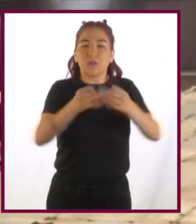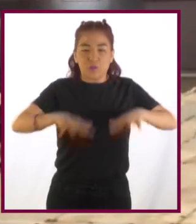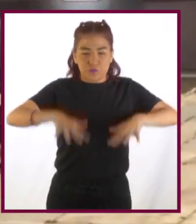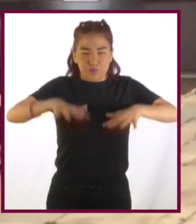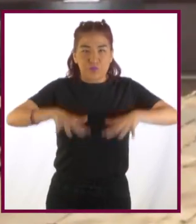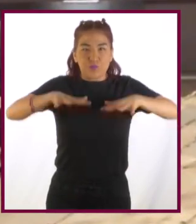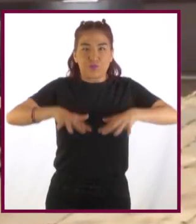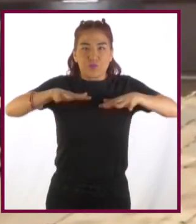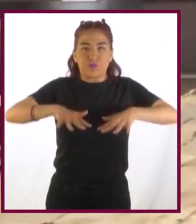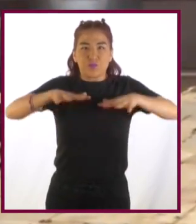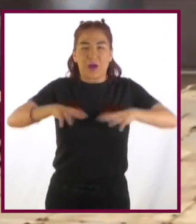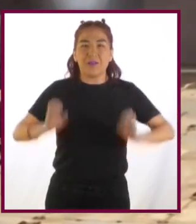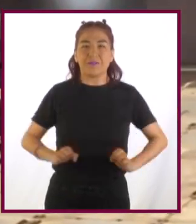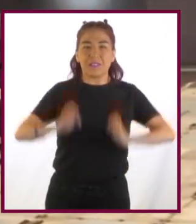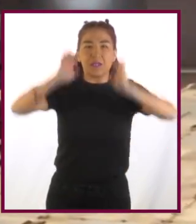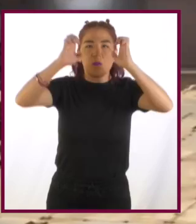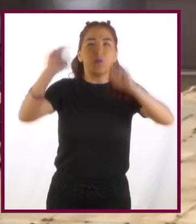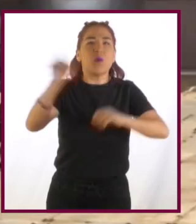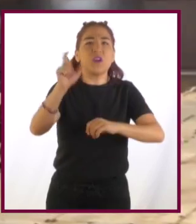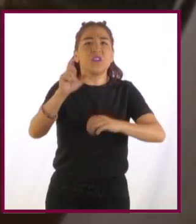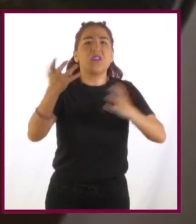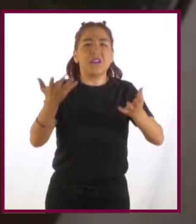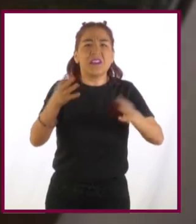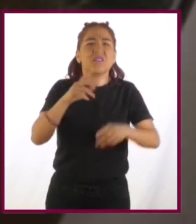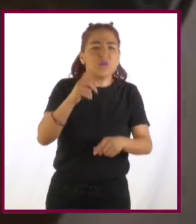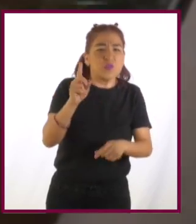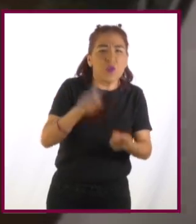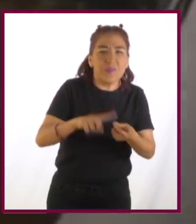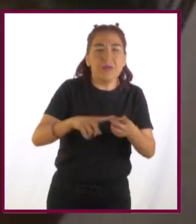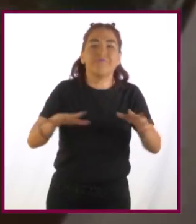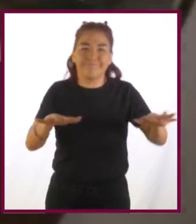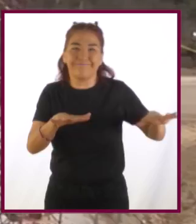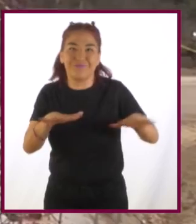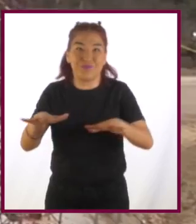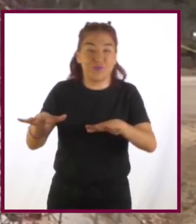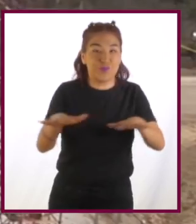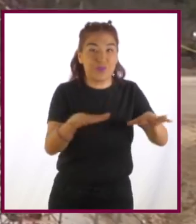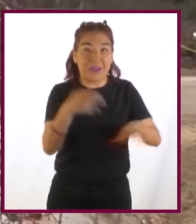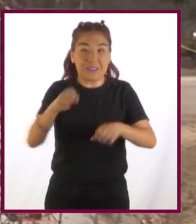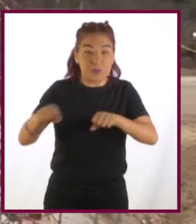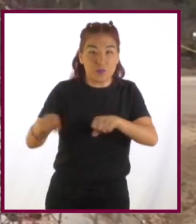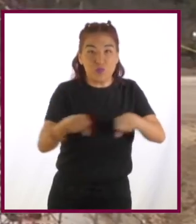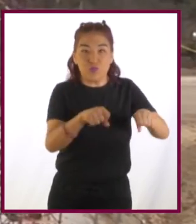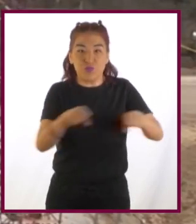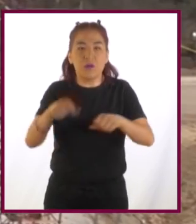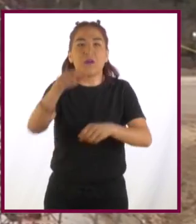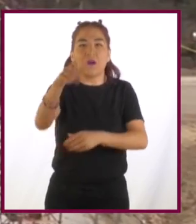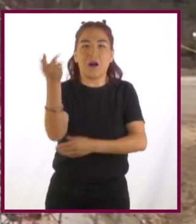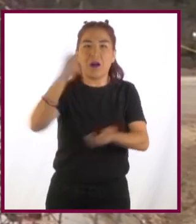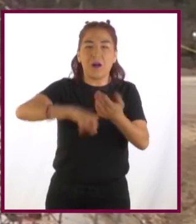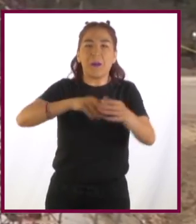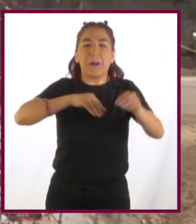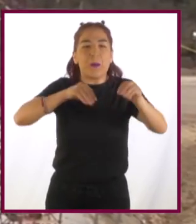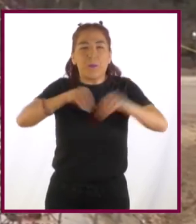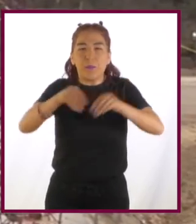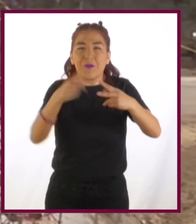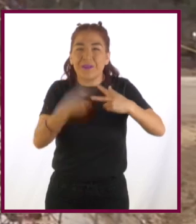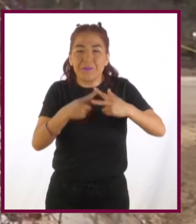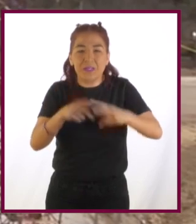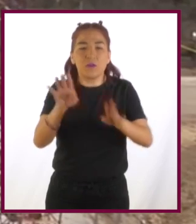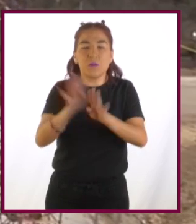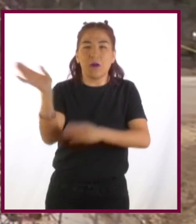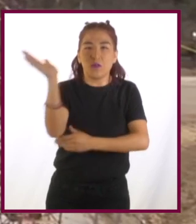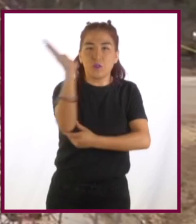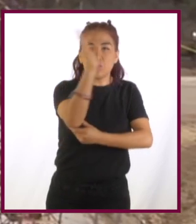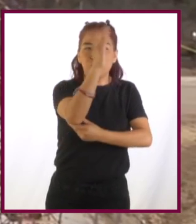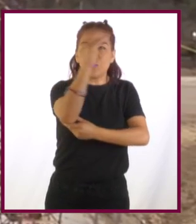la manera como vibra un edificio. ¿Cuándo? En un sismo. Hay modelos matemáticos en donde adentro